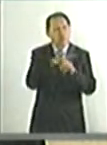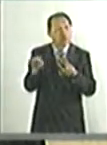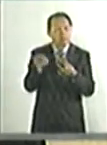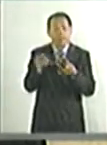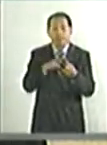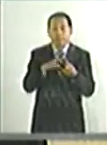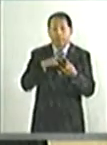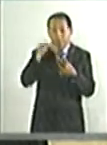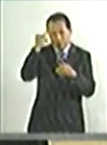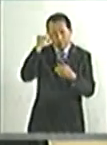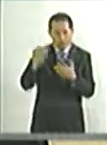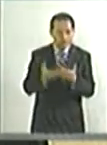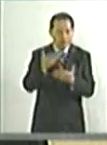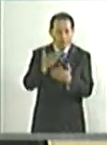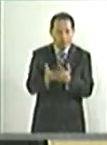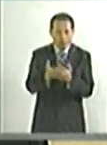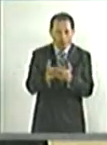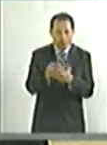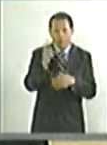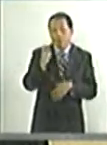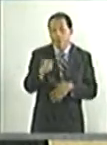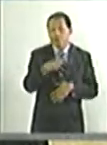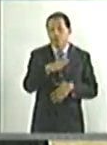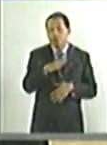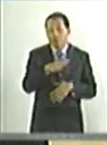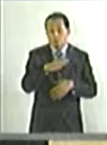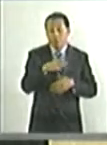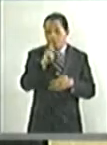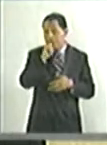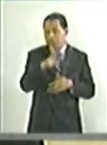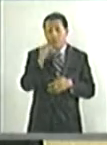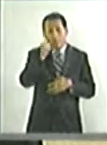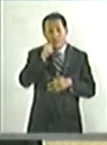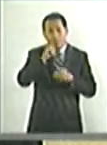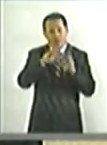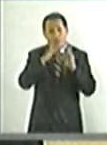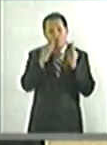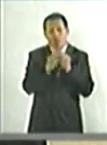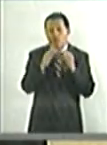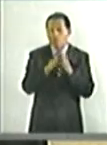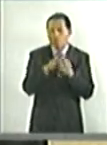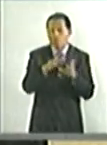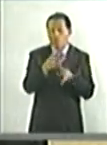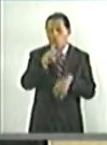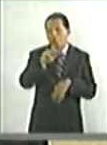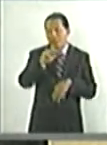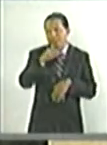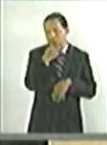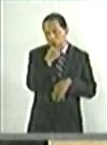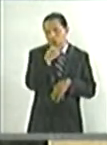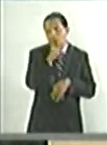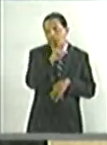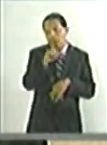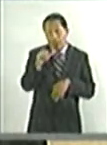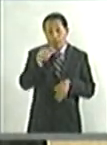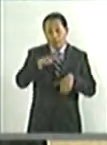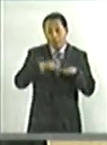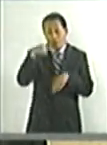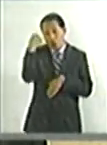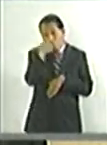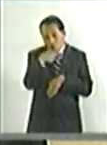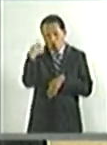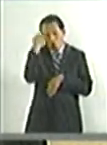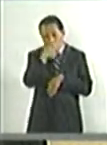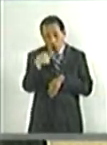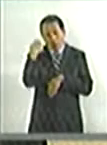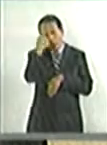esta iniciativa. Se emplean como modus operandi entre 80 minutos a 7 horas para obtener